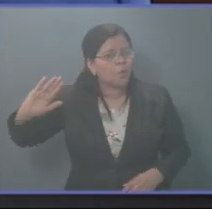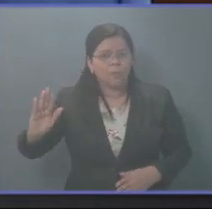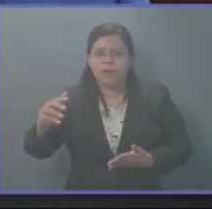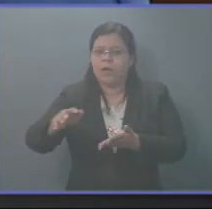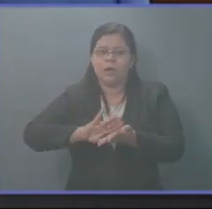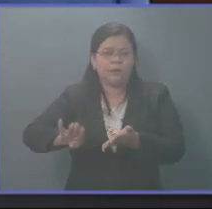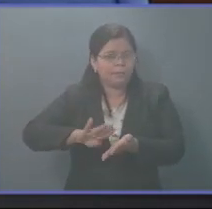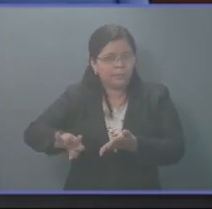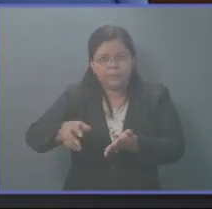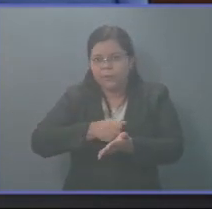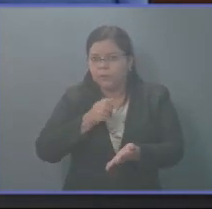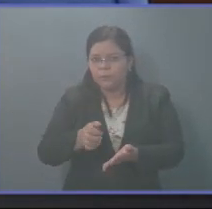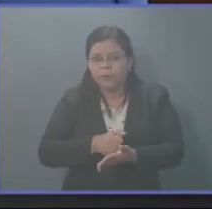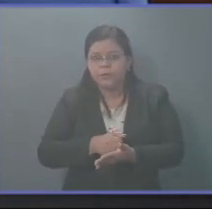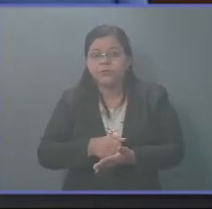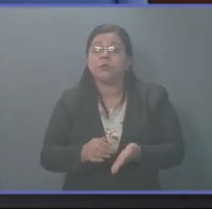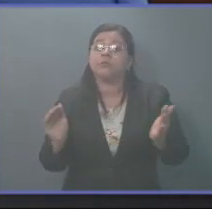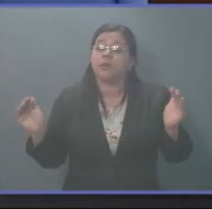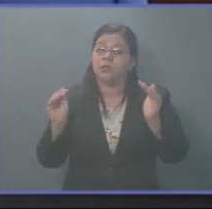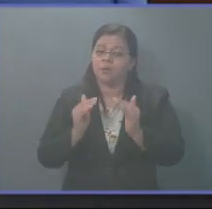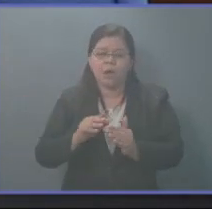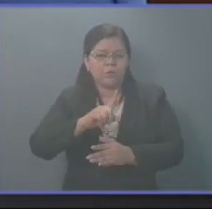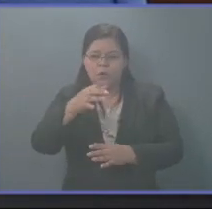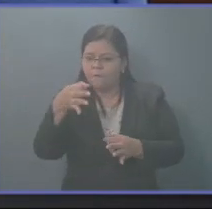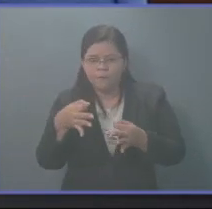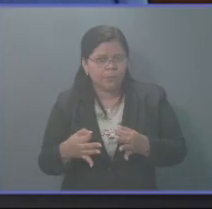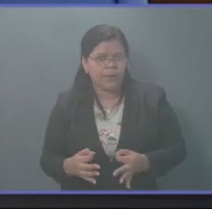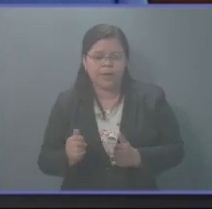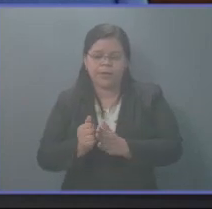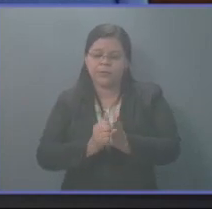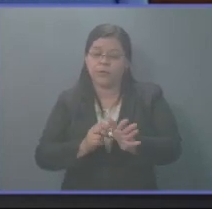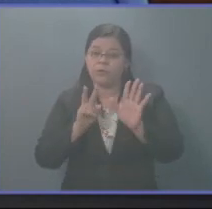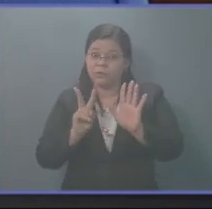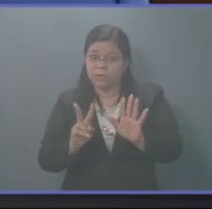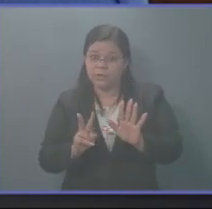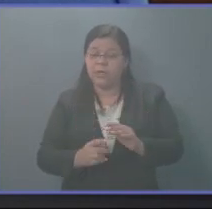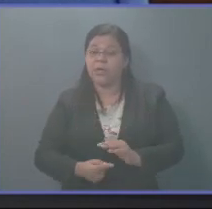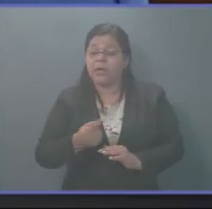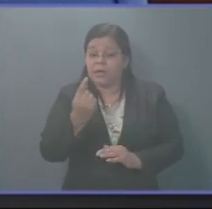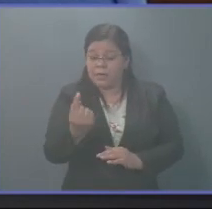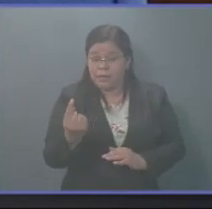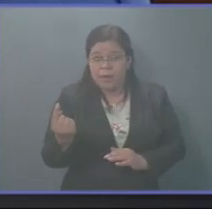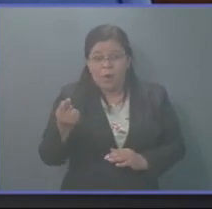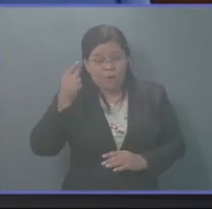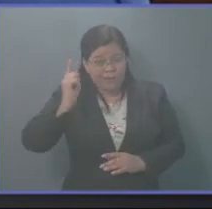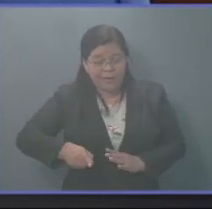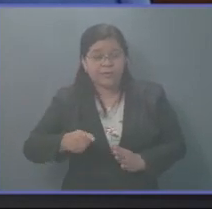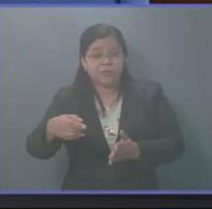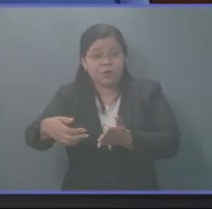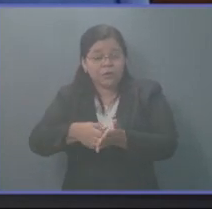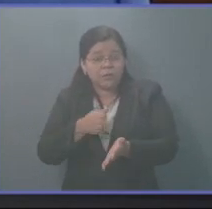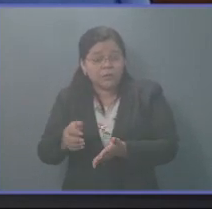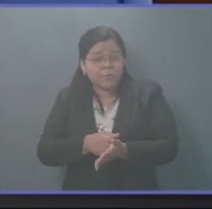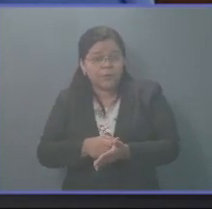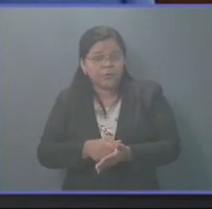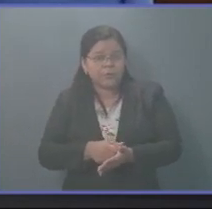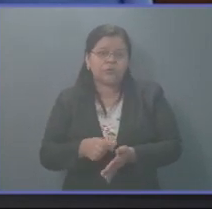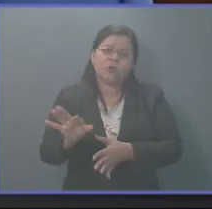formales. Obligaciones tributarias sustantivas y formales, artículo 7. Las obligaciones tributarias sustantivas son aquellas de carácter